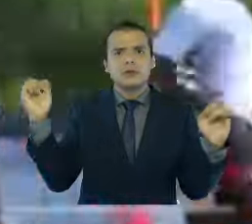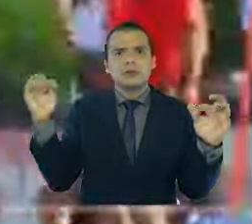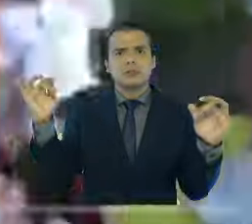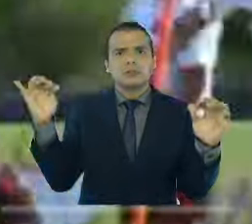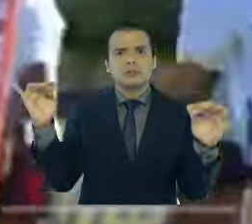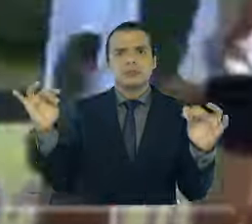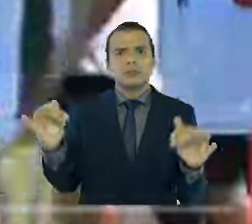de glendal